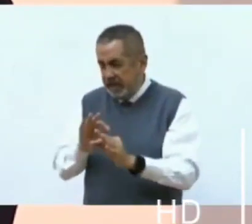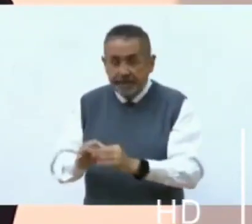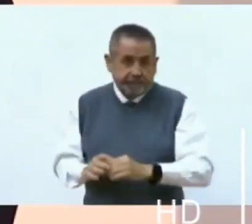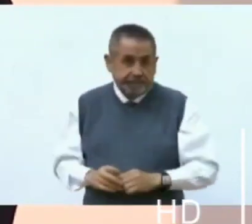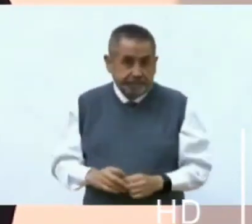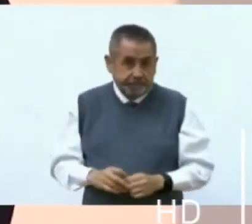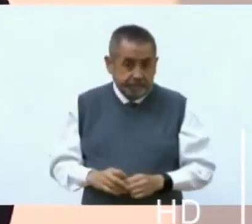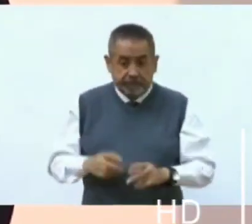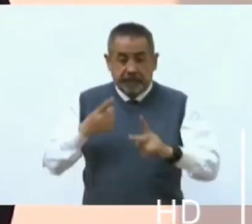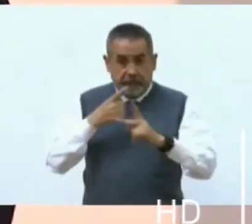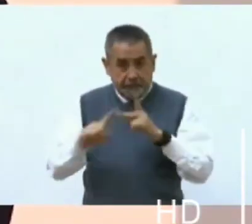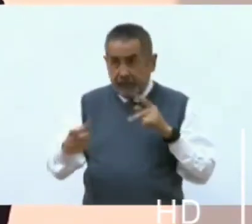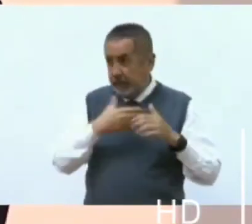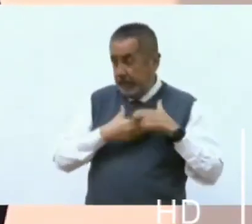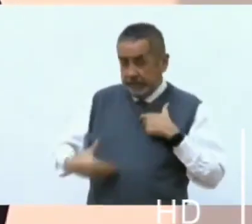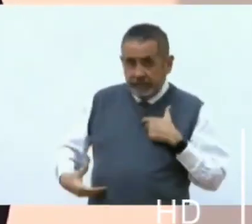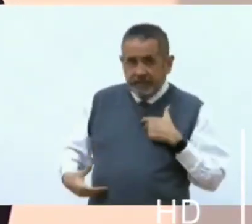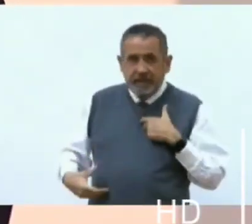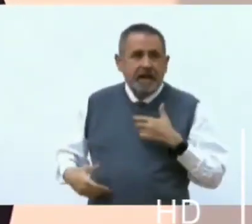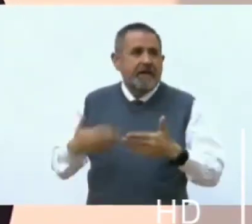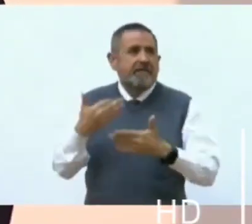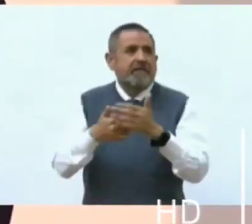nos encontramos con el rezago de